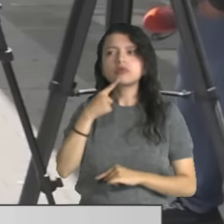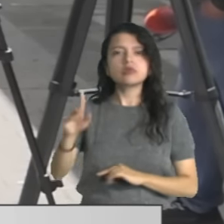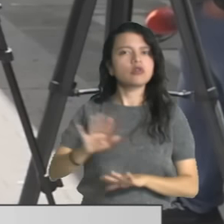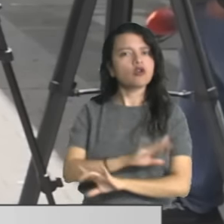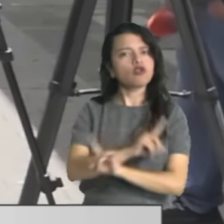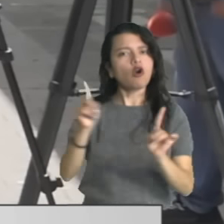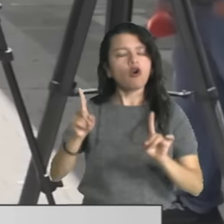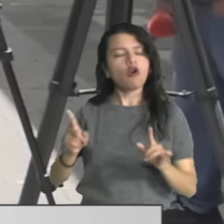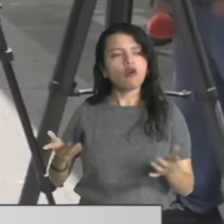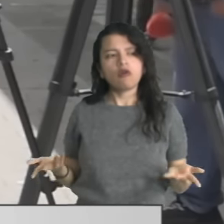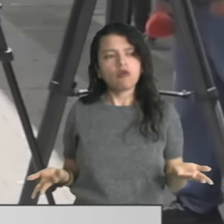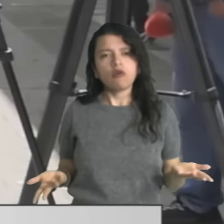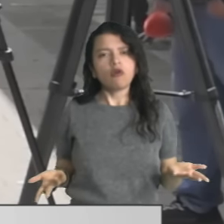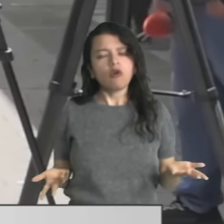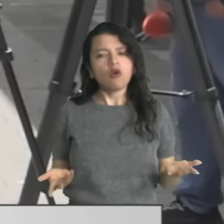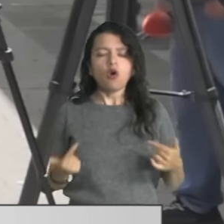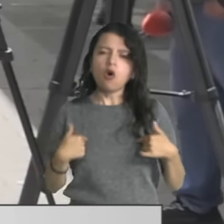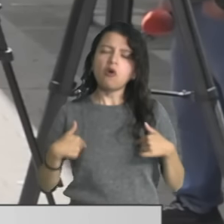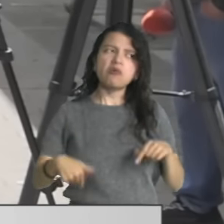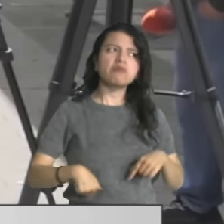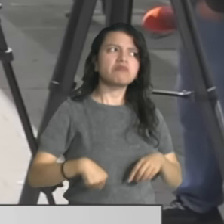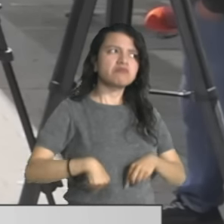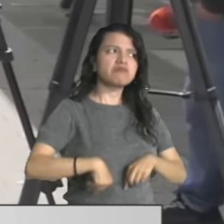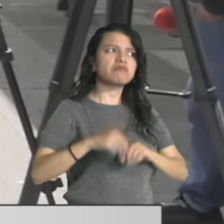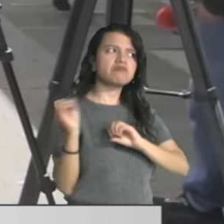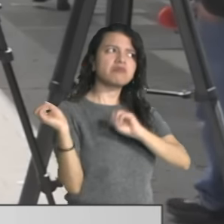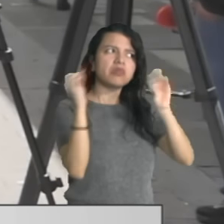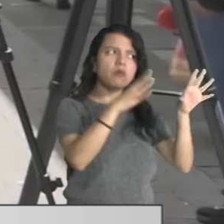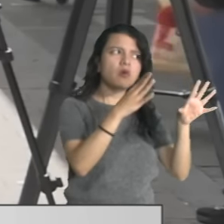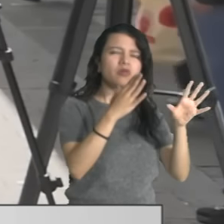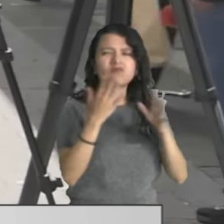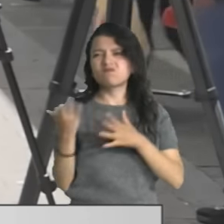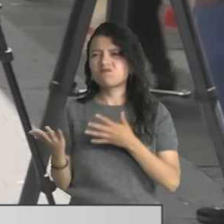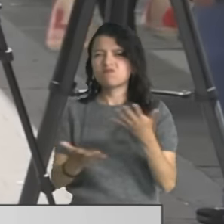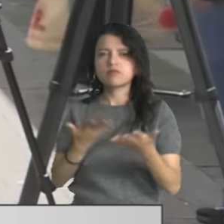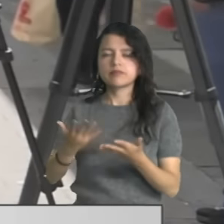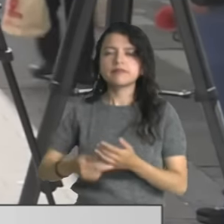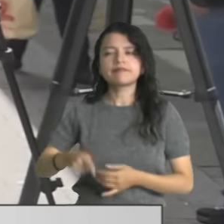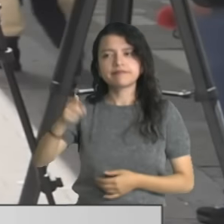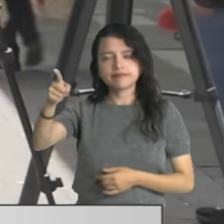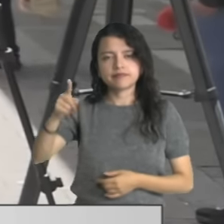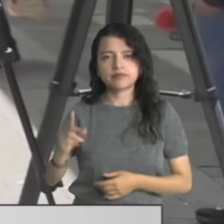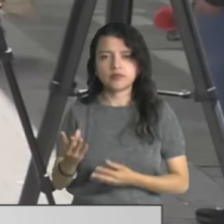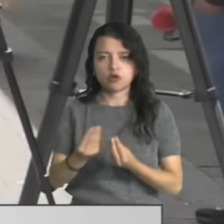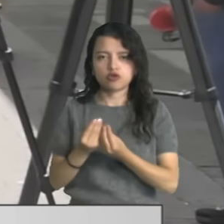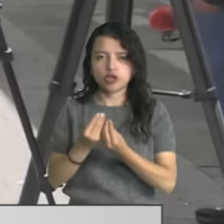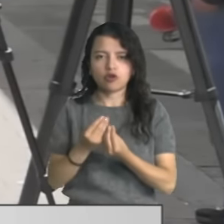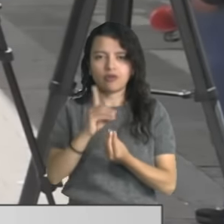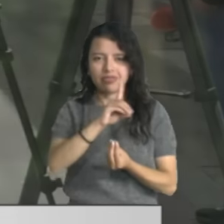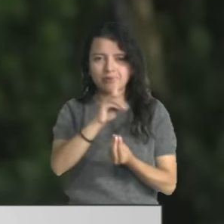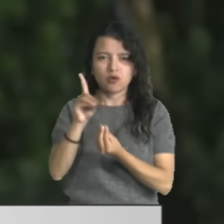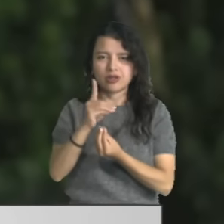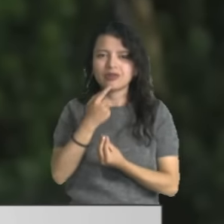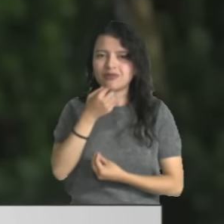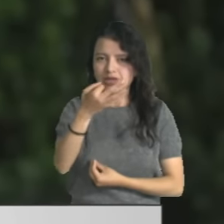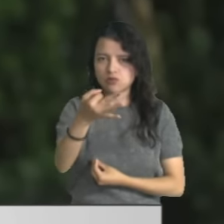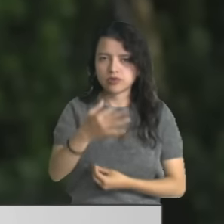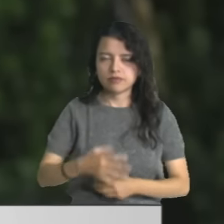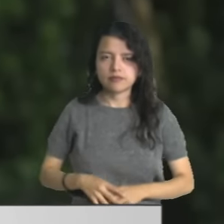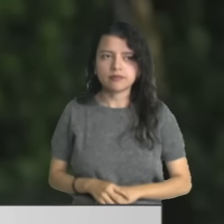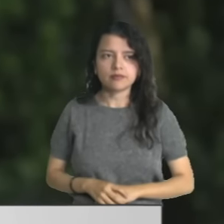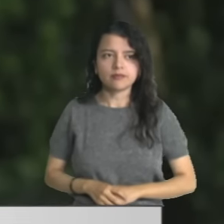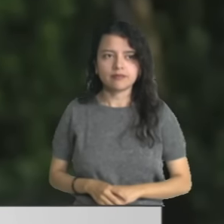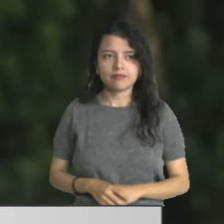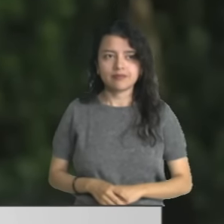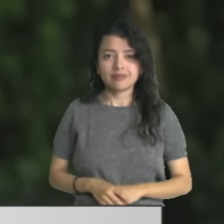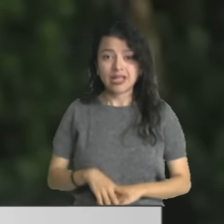su regreso a sus lugares de origen. Escuchemos a continuación al concejal Uzcategui del Centro Democrático. Los líderes